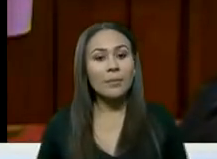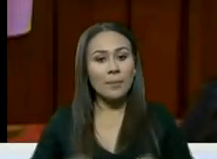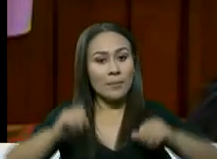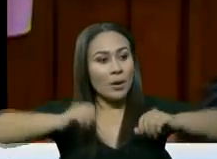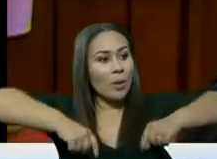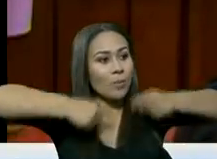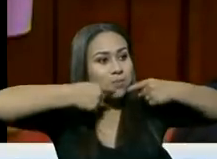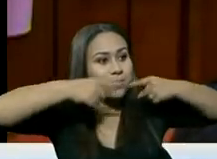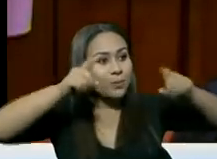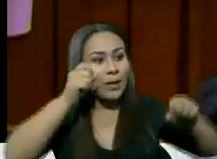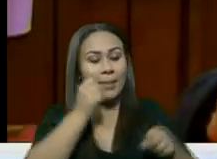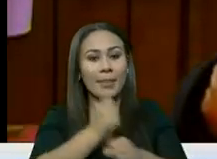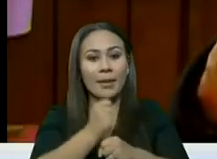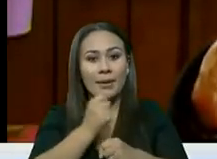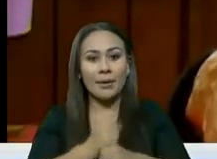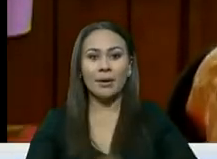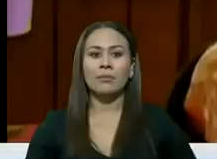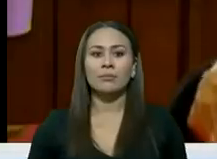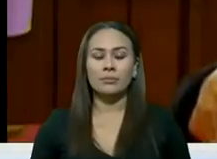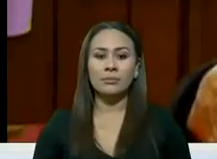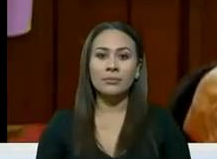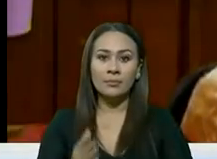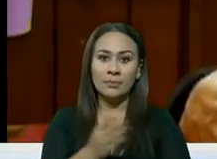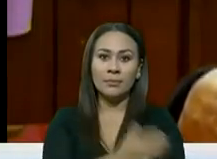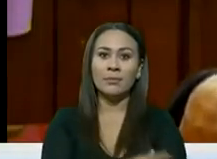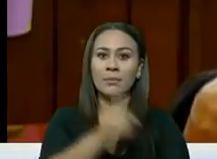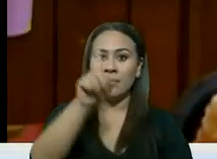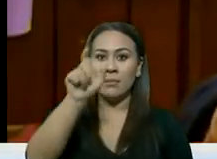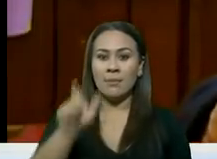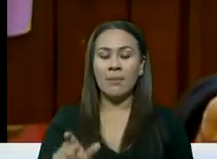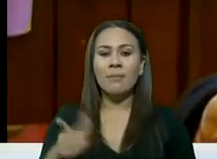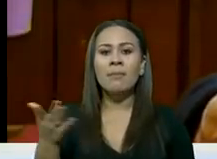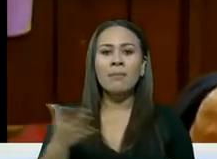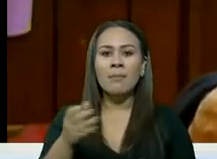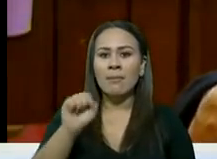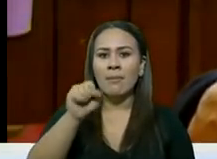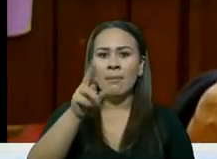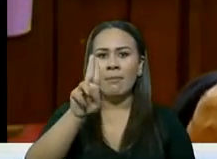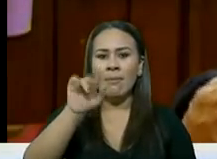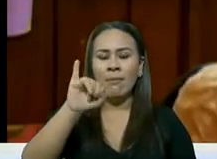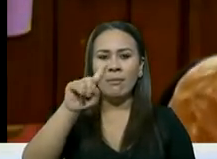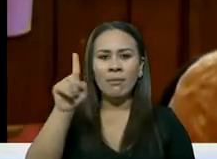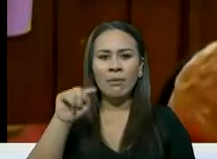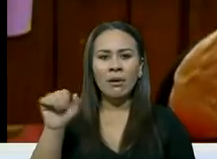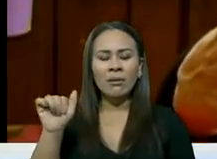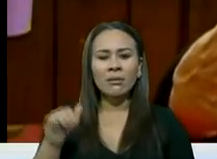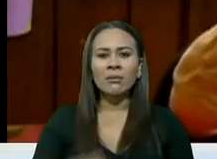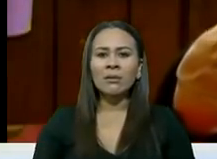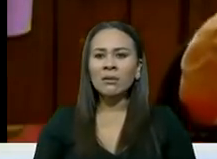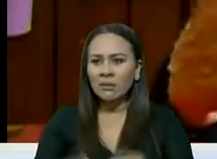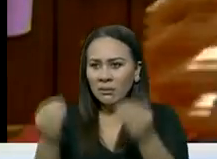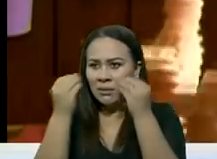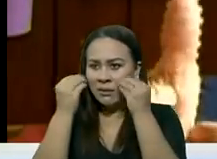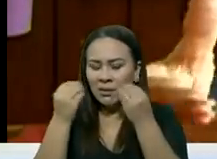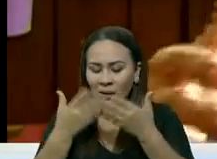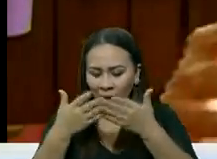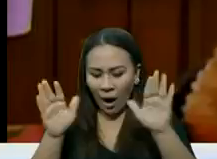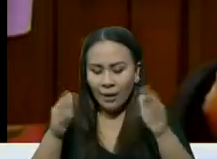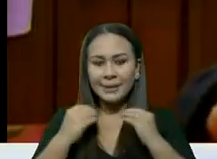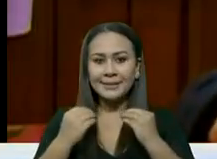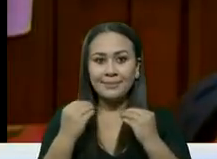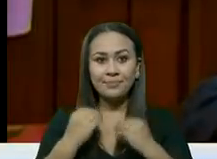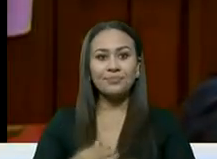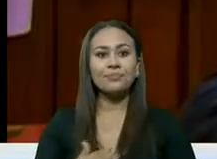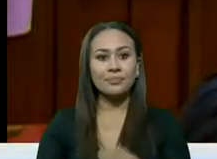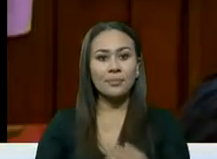una producción. Pero por suerte llegó un señor suizo, José Duba, que nos abrió el mercado, y hasta